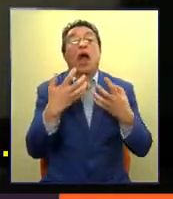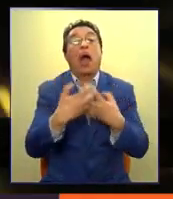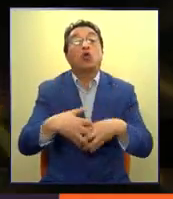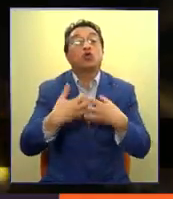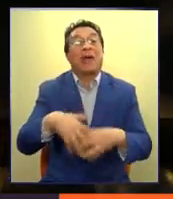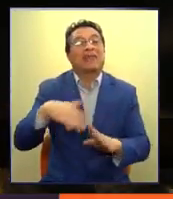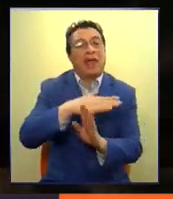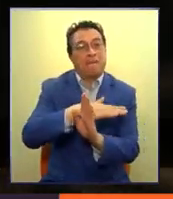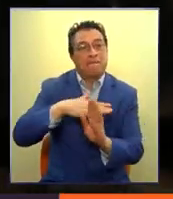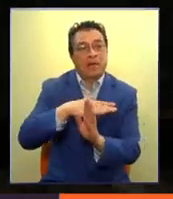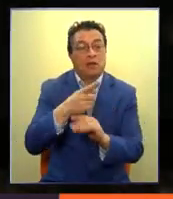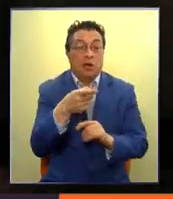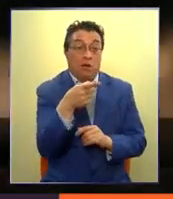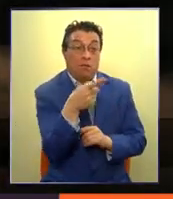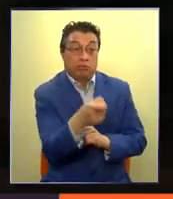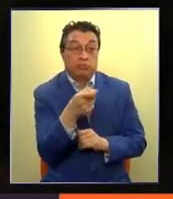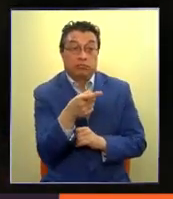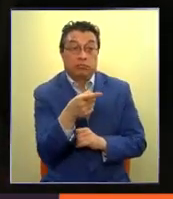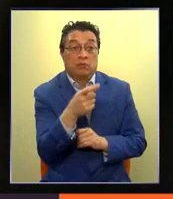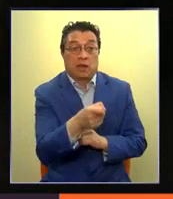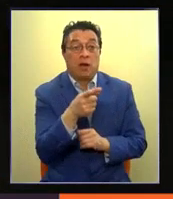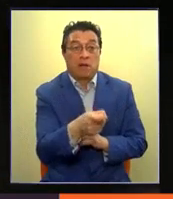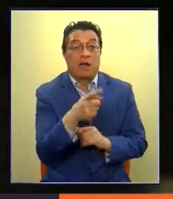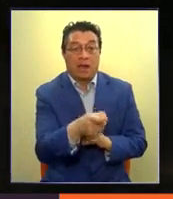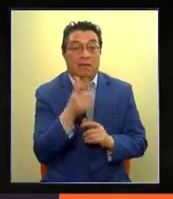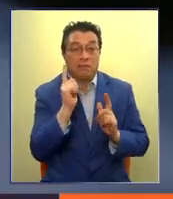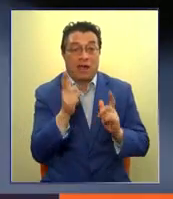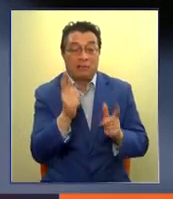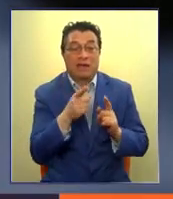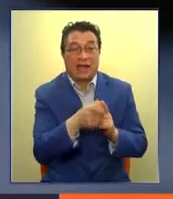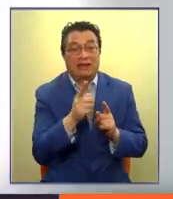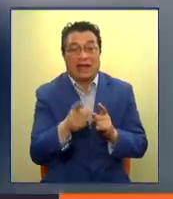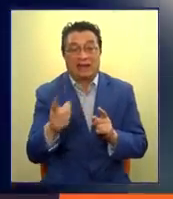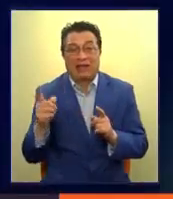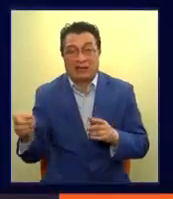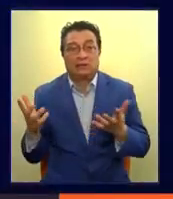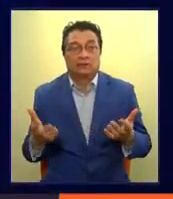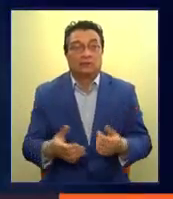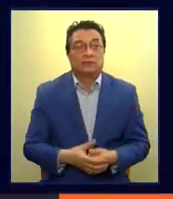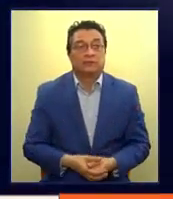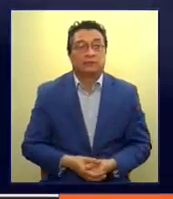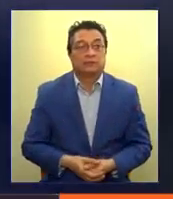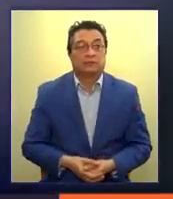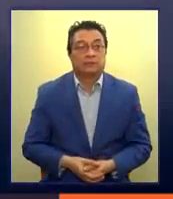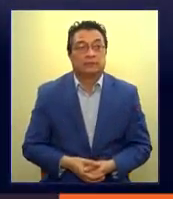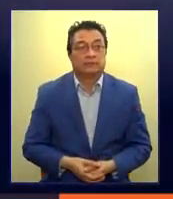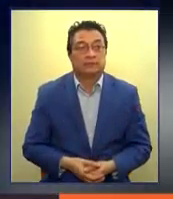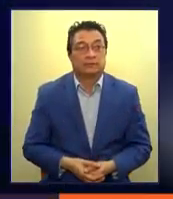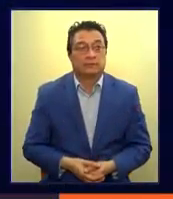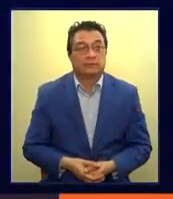semiautomática, esa tú vas a apretar el gatillo y ta ta ta ta ta ta ta ta ta ta.